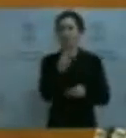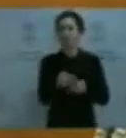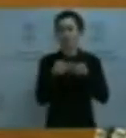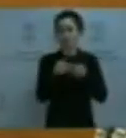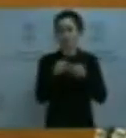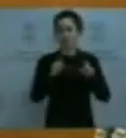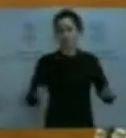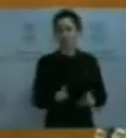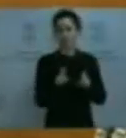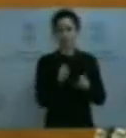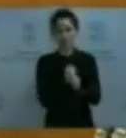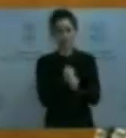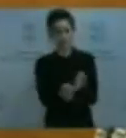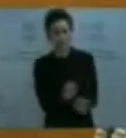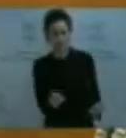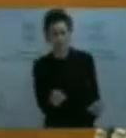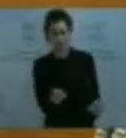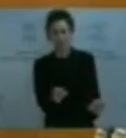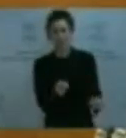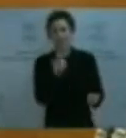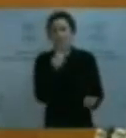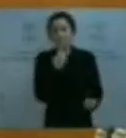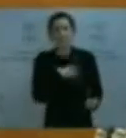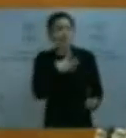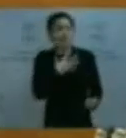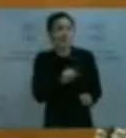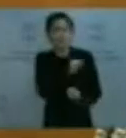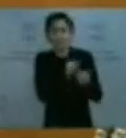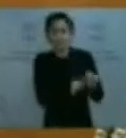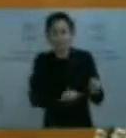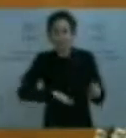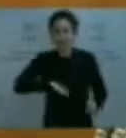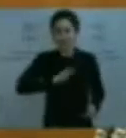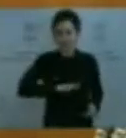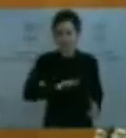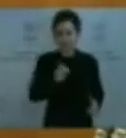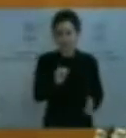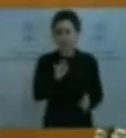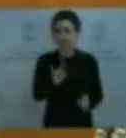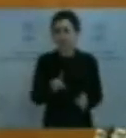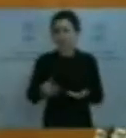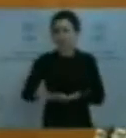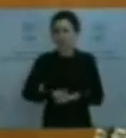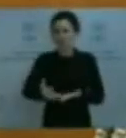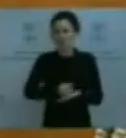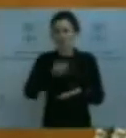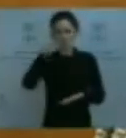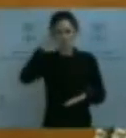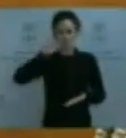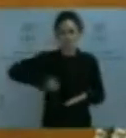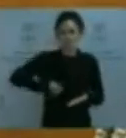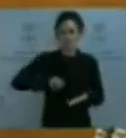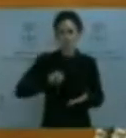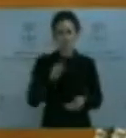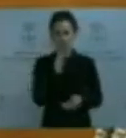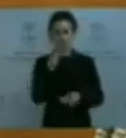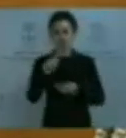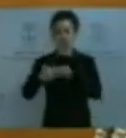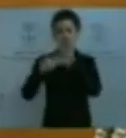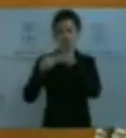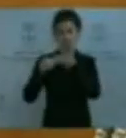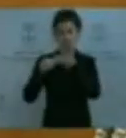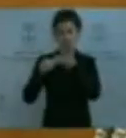esté capacitado, pero no sé para qué piden tanta experiencia, porque yo creo que en 2 años las cosas cambian mucho en este panorama